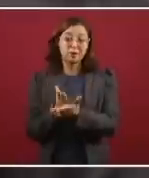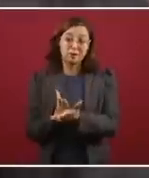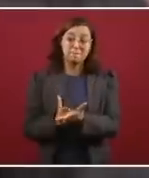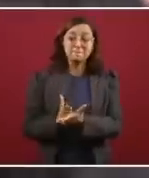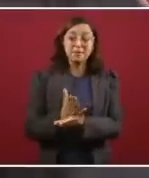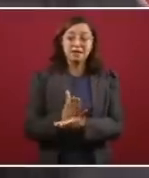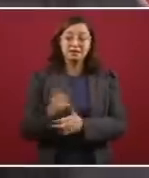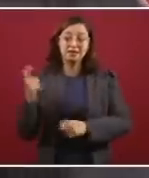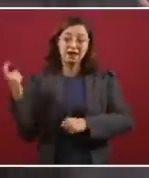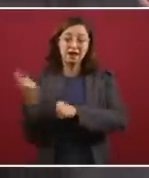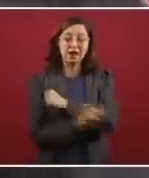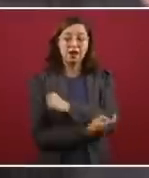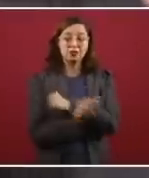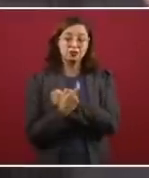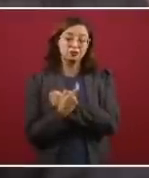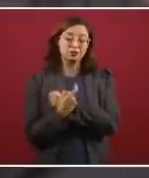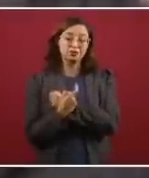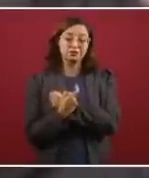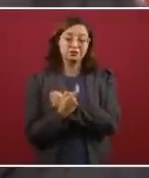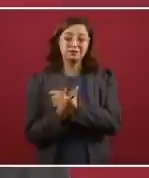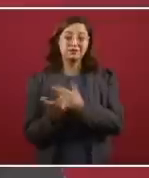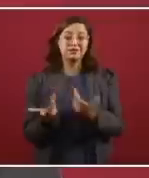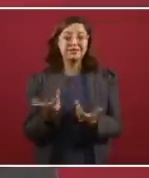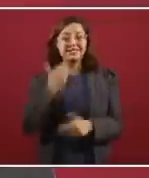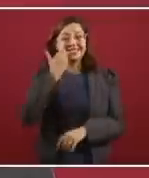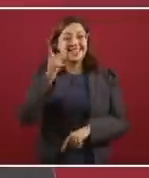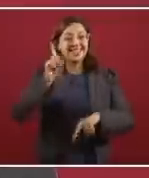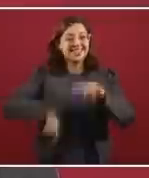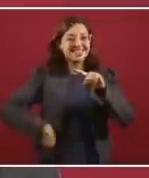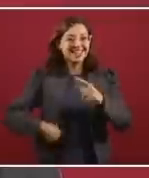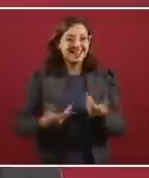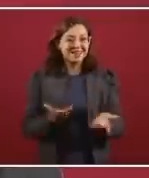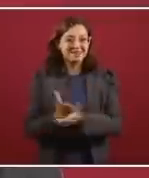automático, y lo querían quitar.